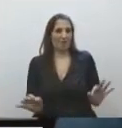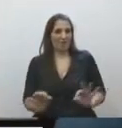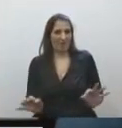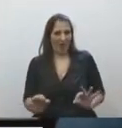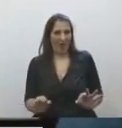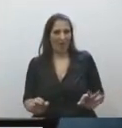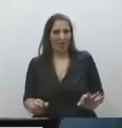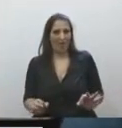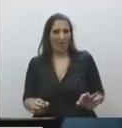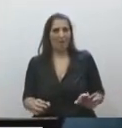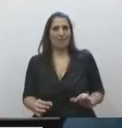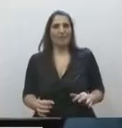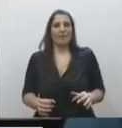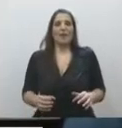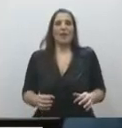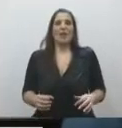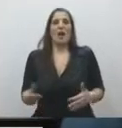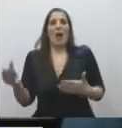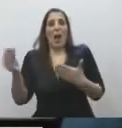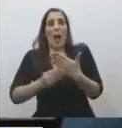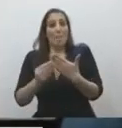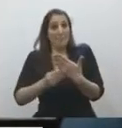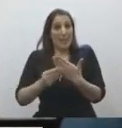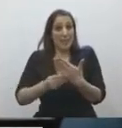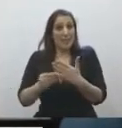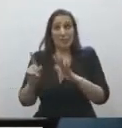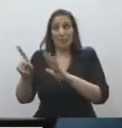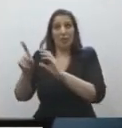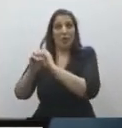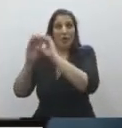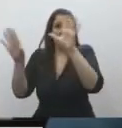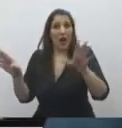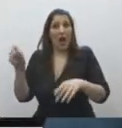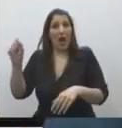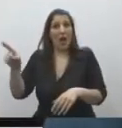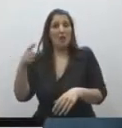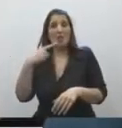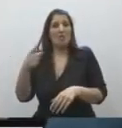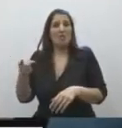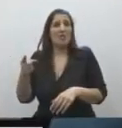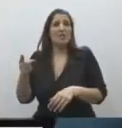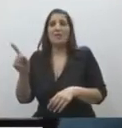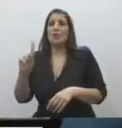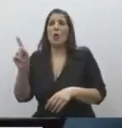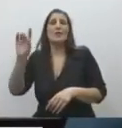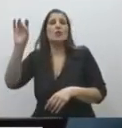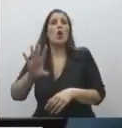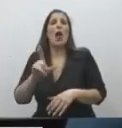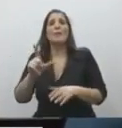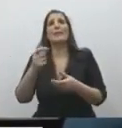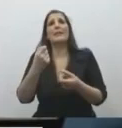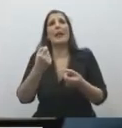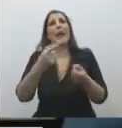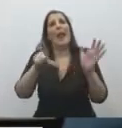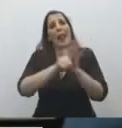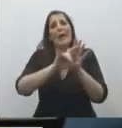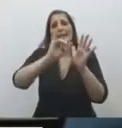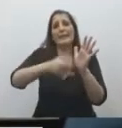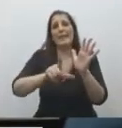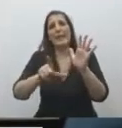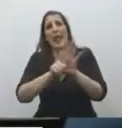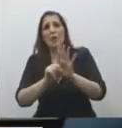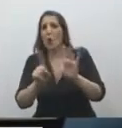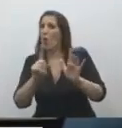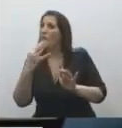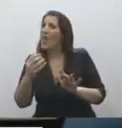convencida. En eso, donde el tema de la solidaridad y demás, ¿sabes qué es lo que tenemos que dar? A los argentinos hay oportunidades. Hay